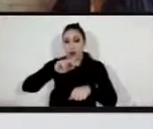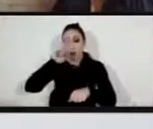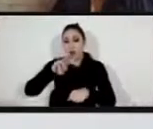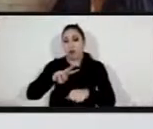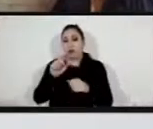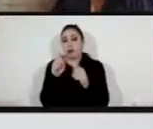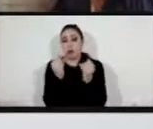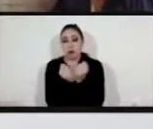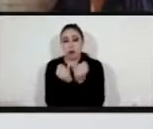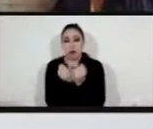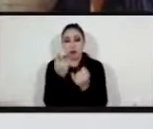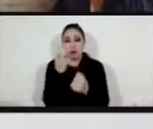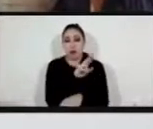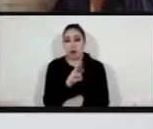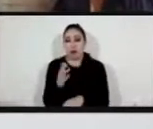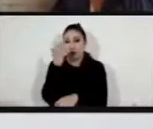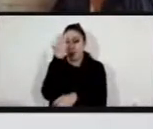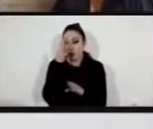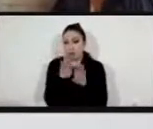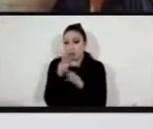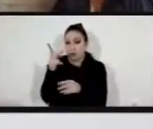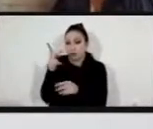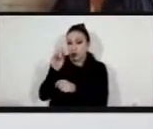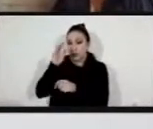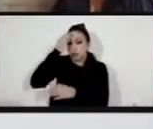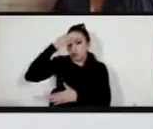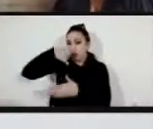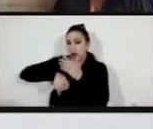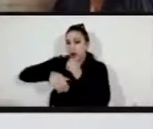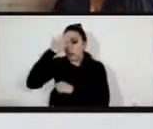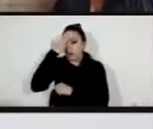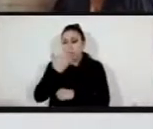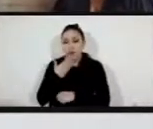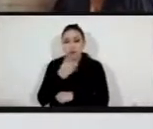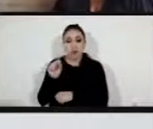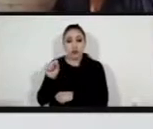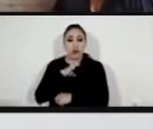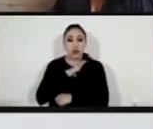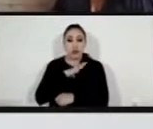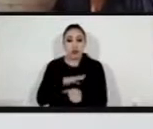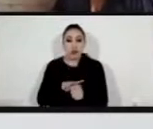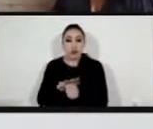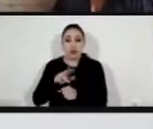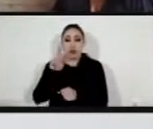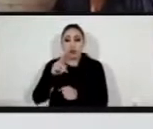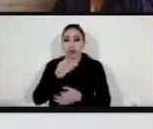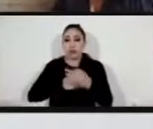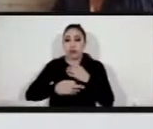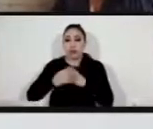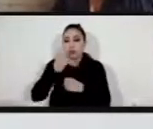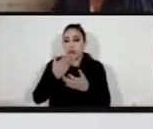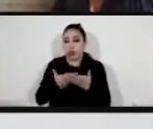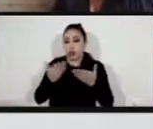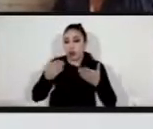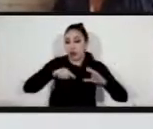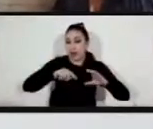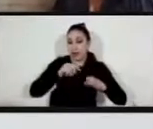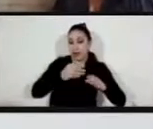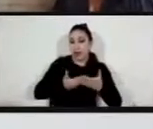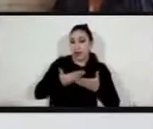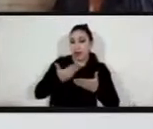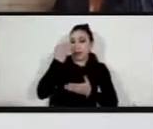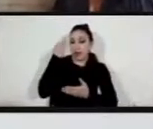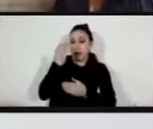del despertar de las conciencias. Este reconocimiento, que tiene su origen en la entonces Asamblea Legislativa en el año